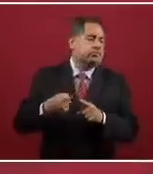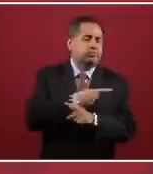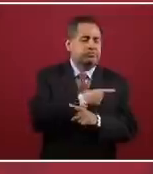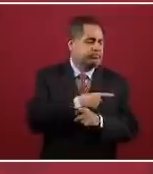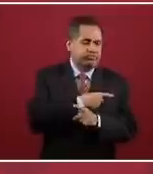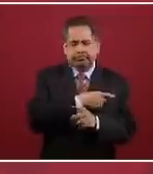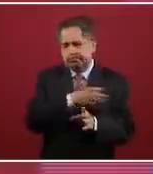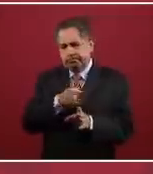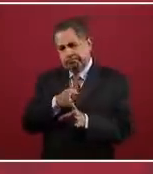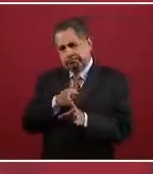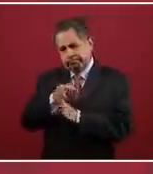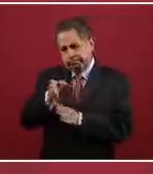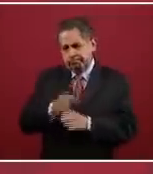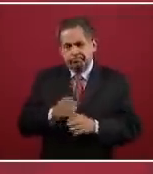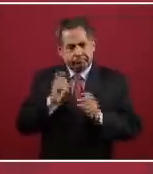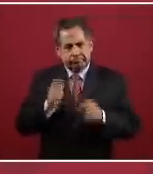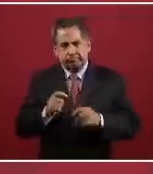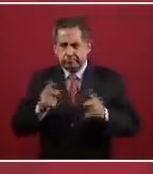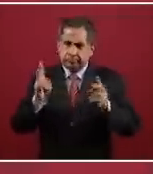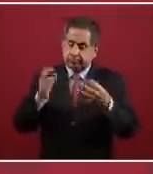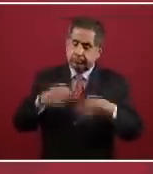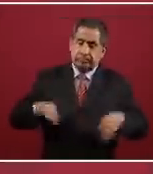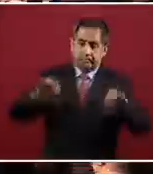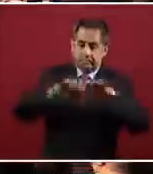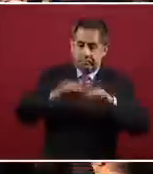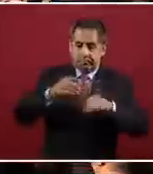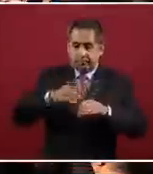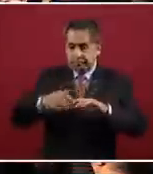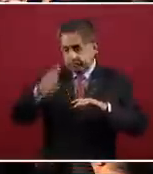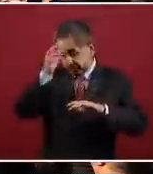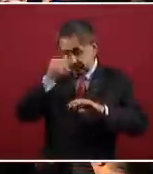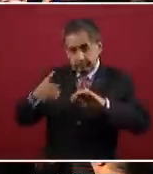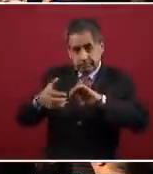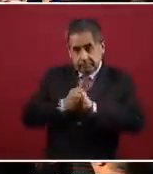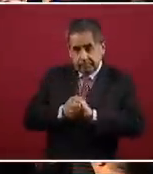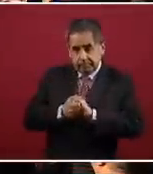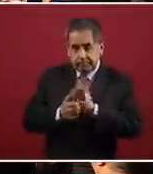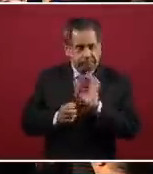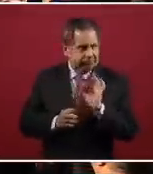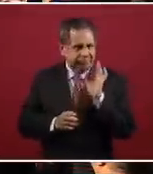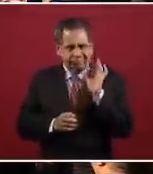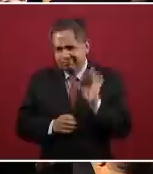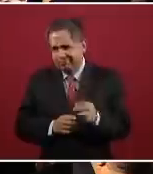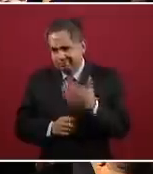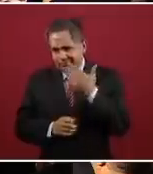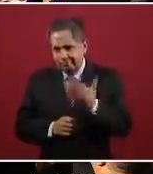tema. Es muy importante el acuerdo, desde luego